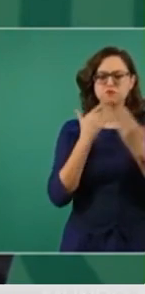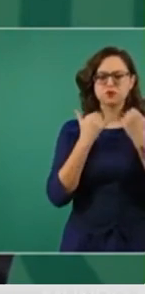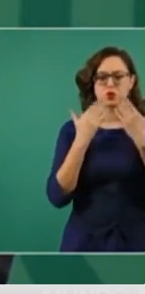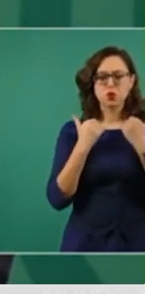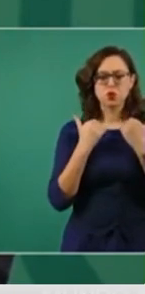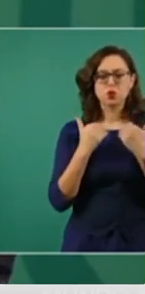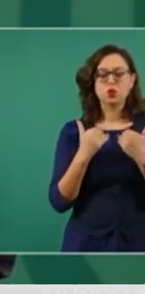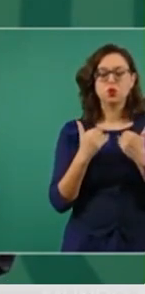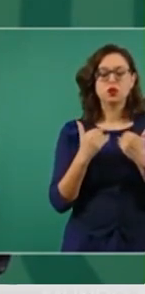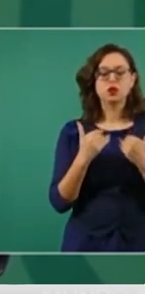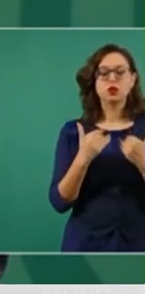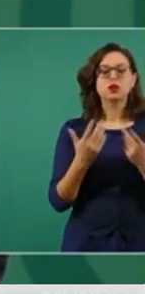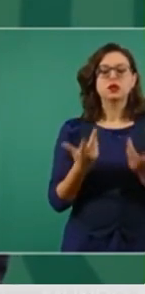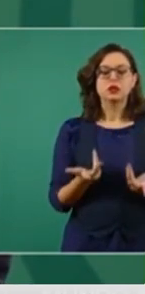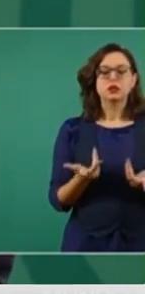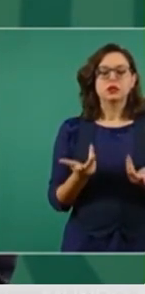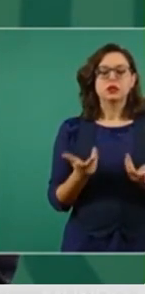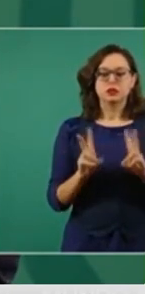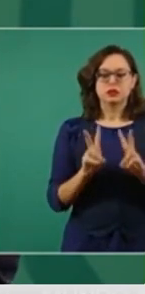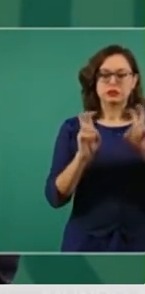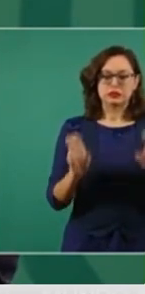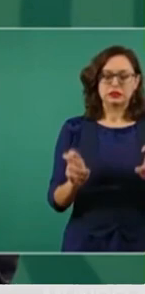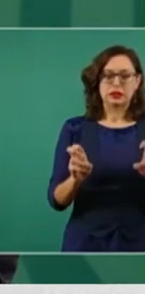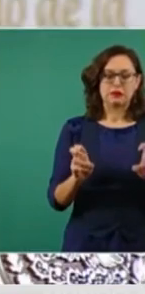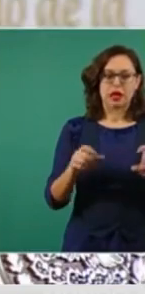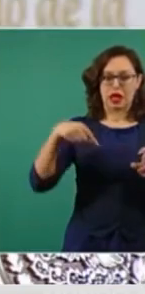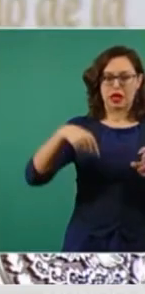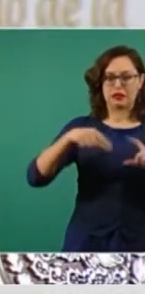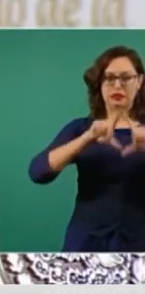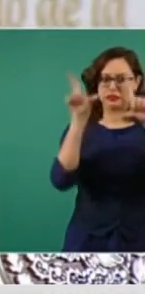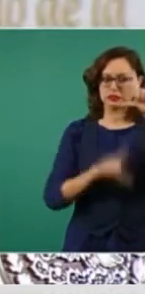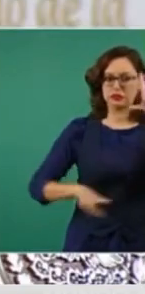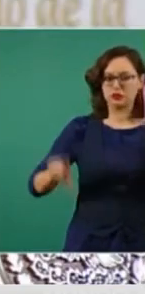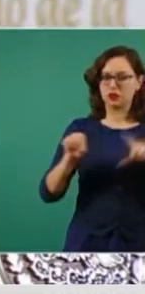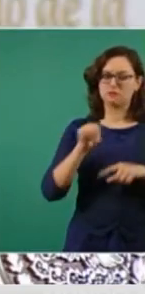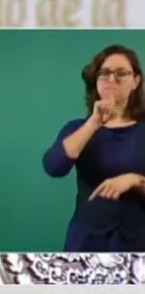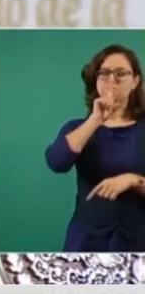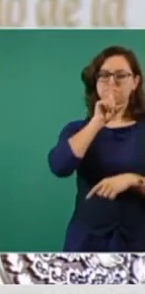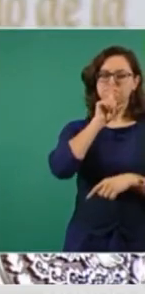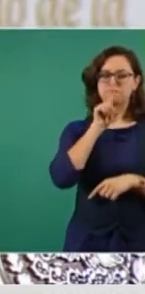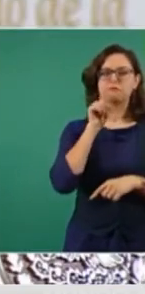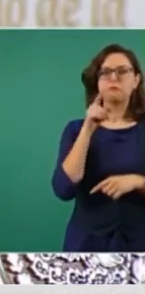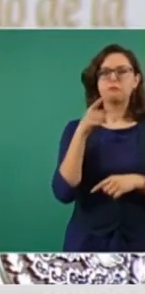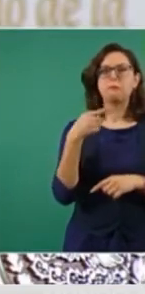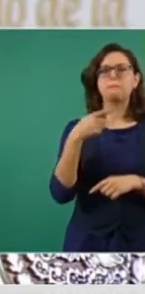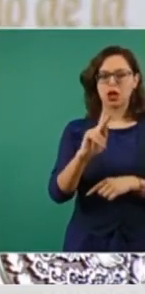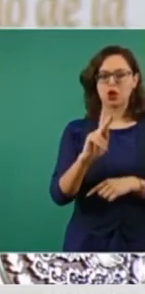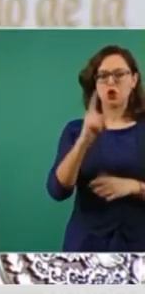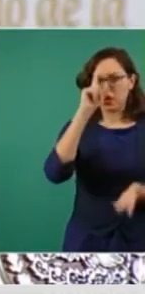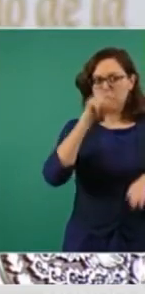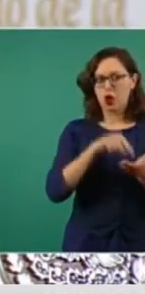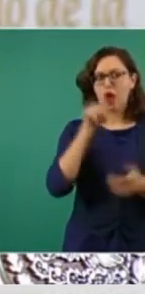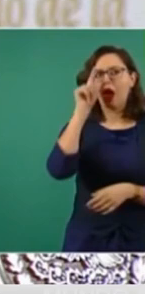yo medio presumidón, me recuerda tanto a Fox en el año 2000, que un poco lo mismo. Yo logré tocar